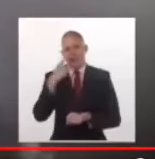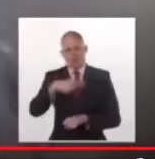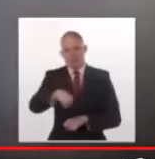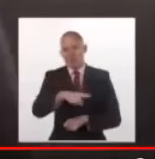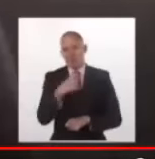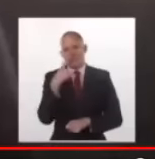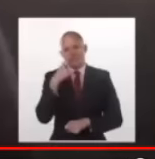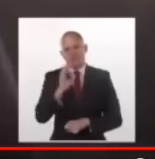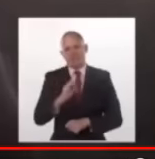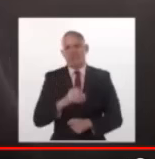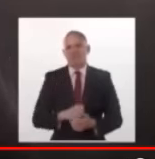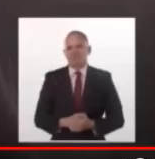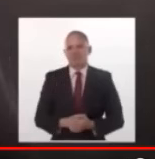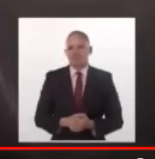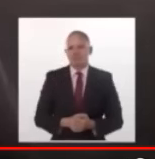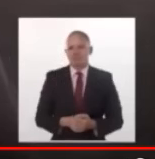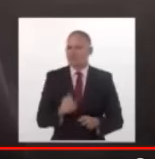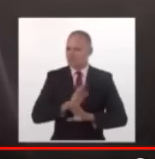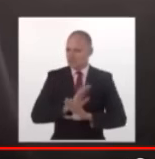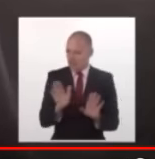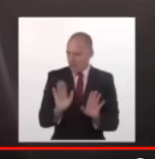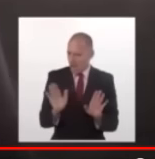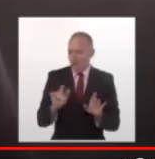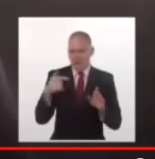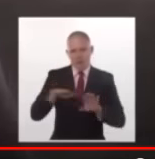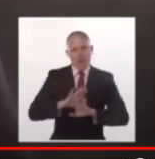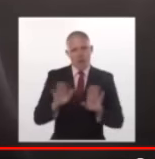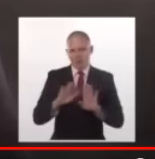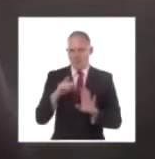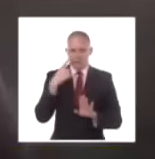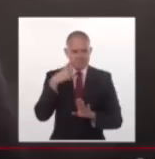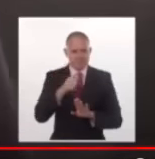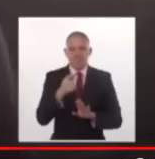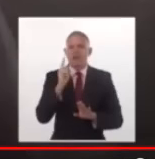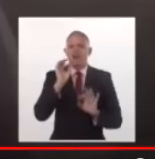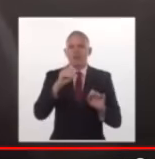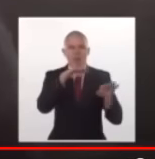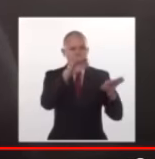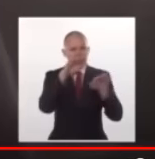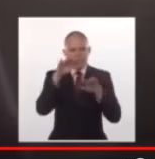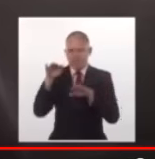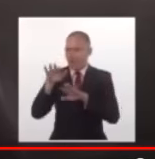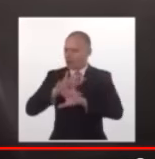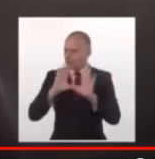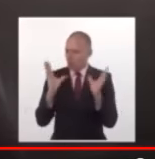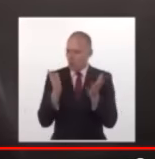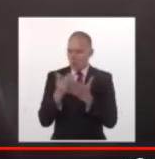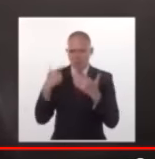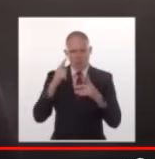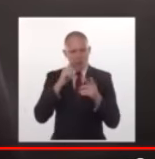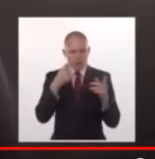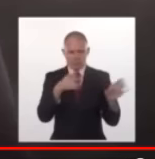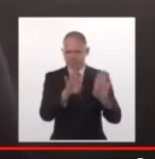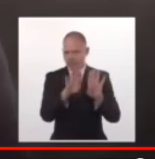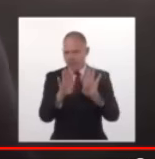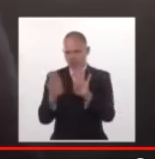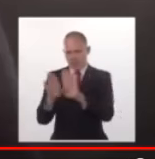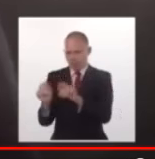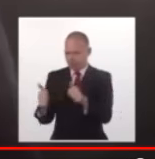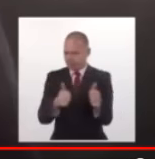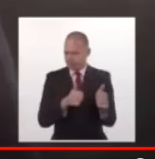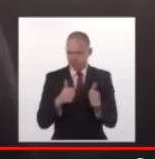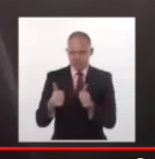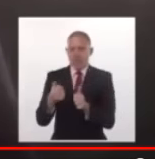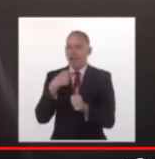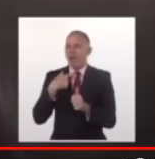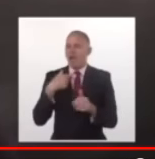una incidencia. Hoy se entrega todas las cámaras al puesto de dirección y a los jefes de turno de los agentes